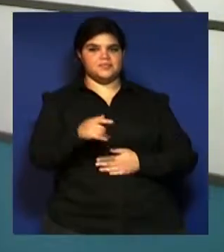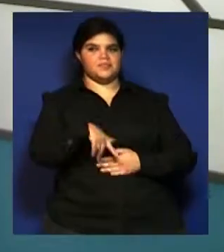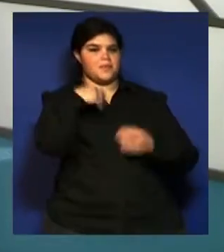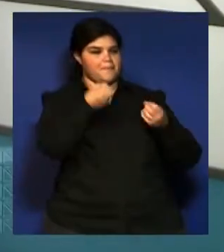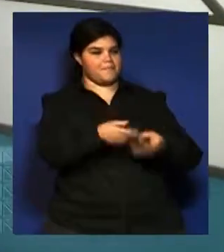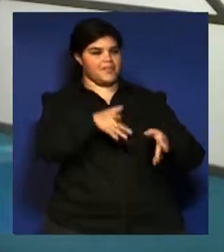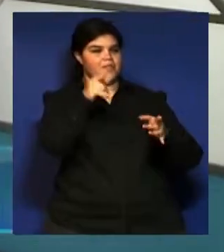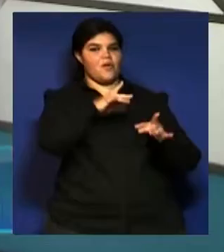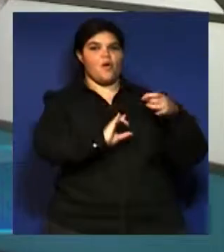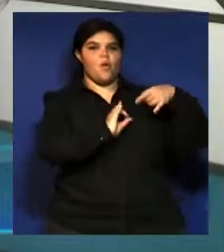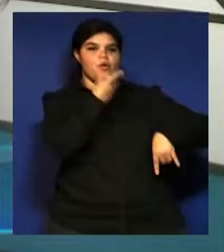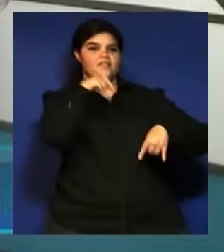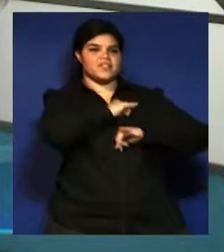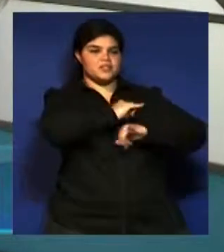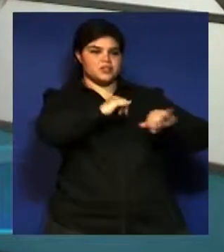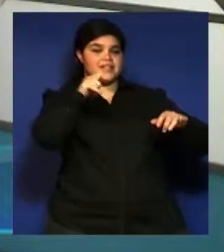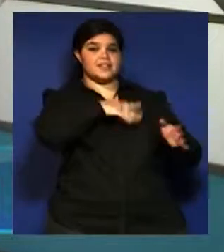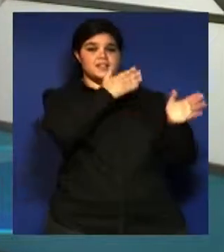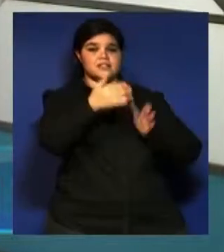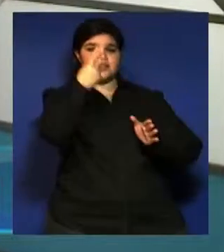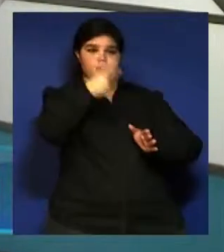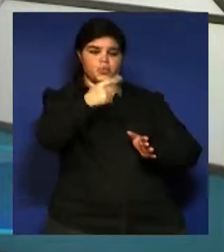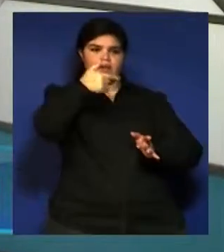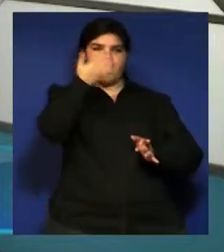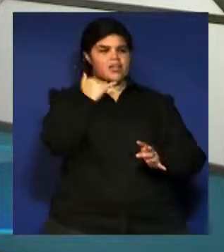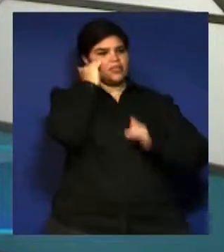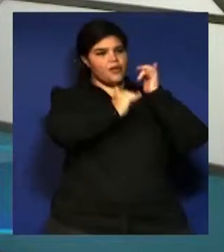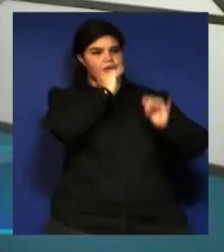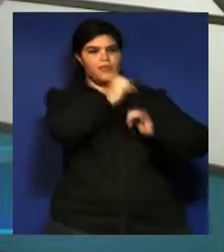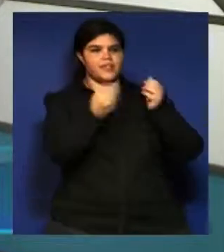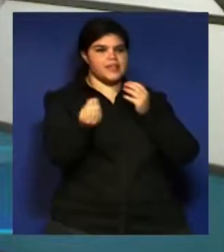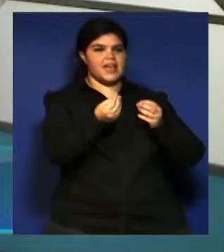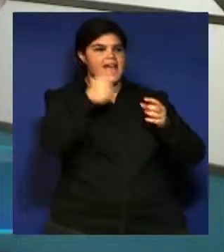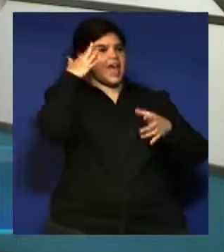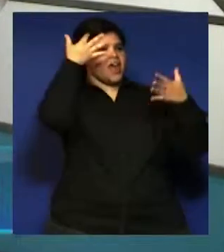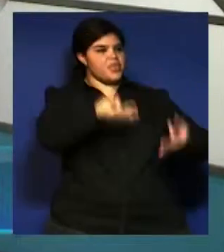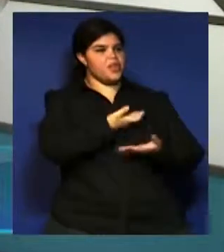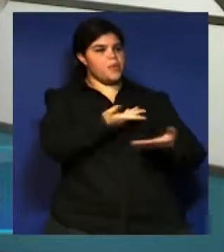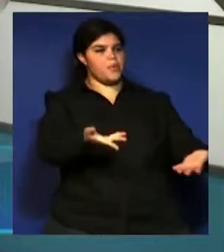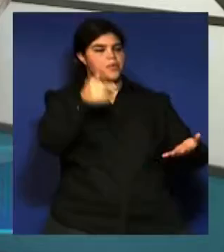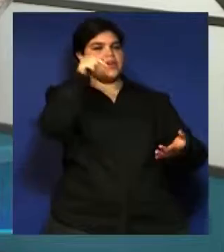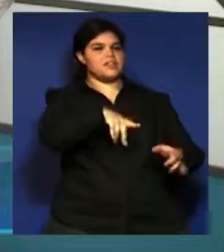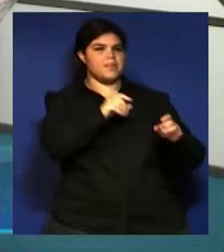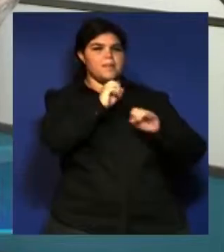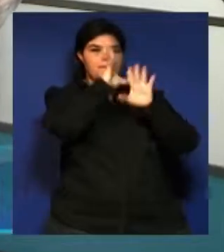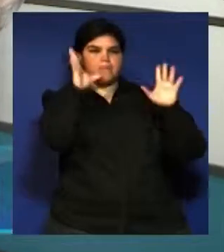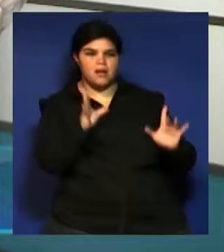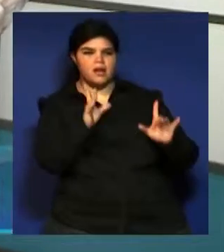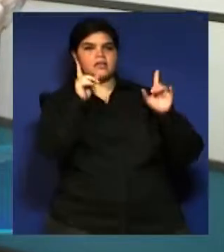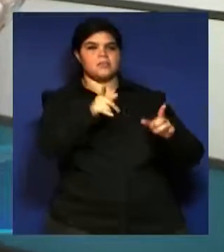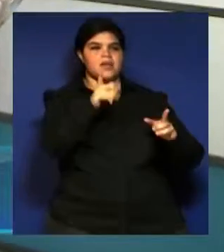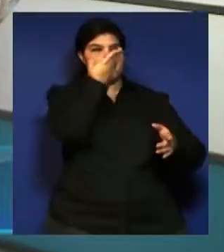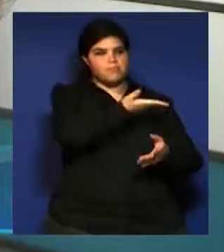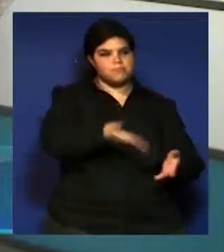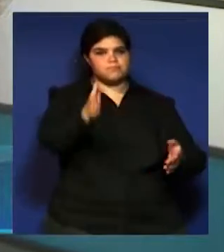Continuamos en Unidiversidad Noticias, segundo bloque, y lo decíamos, queremos profundizar sobre el tema de ética pública, hablar de transparencia, de ciudadanía, y estamos